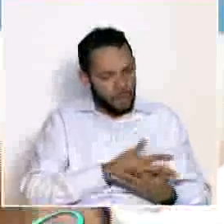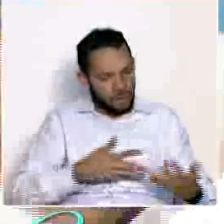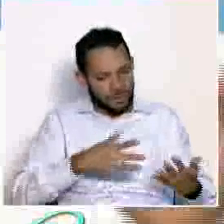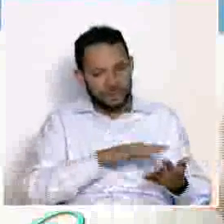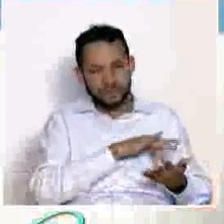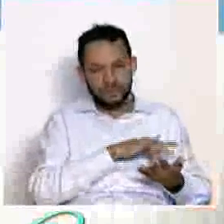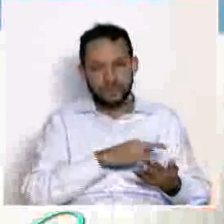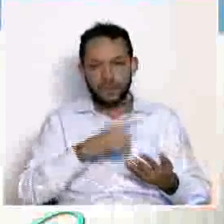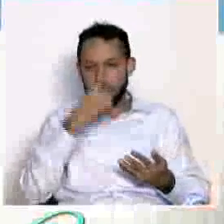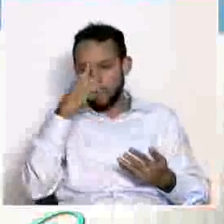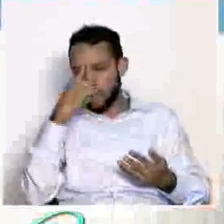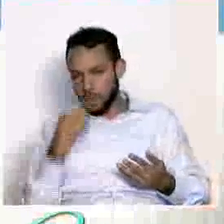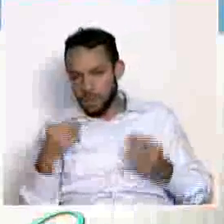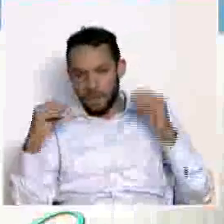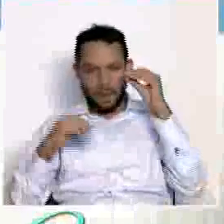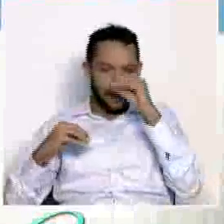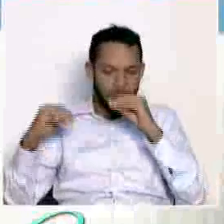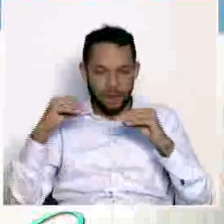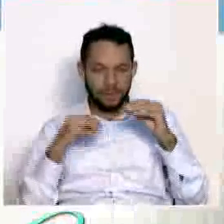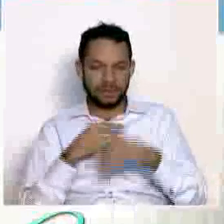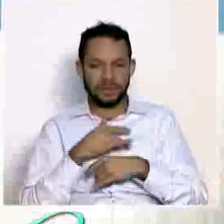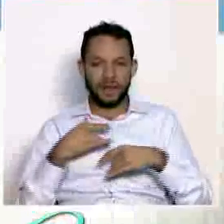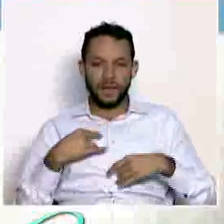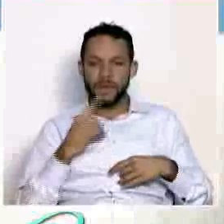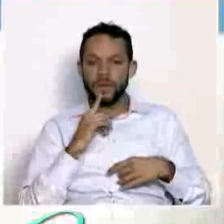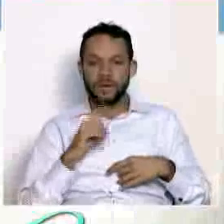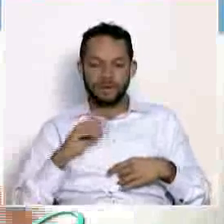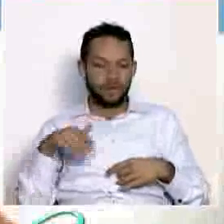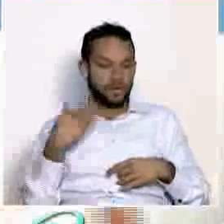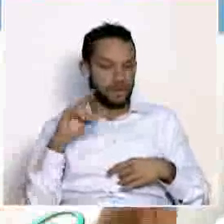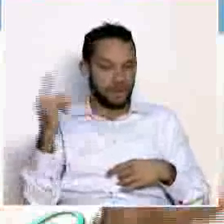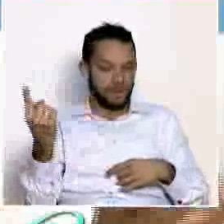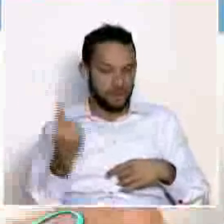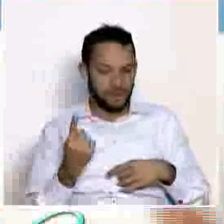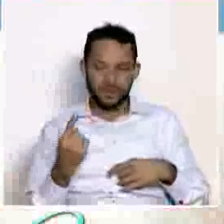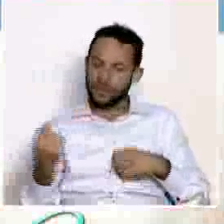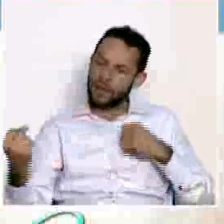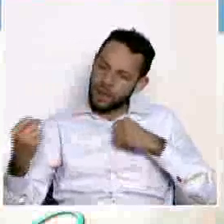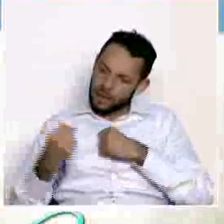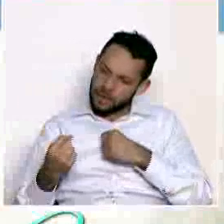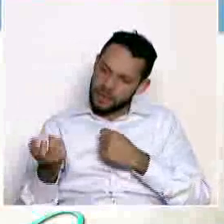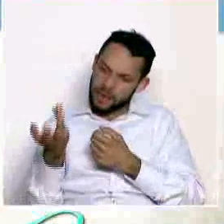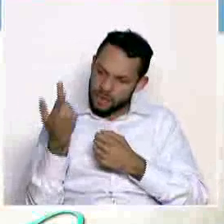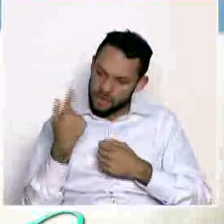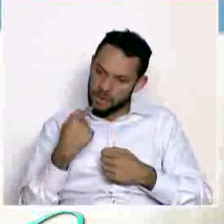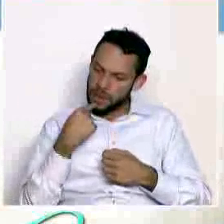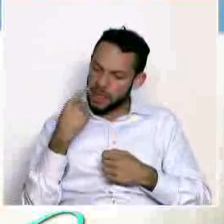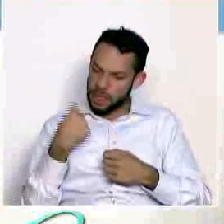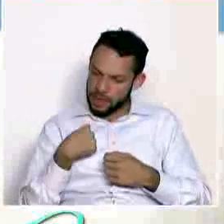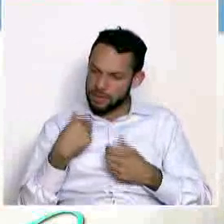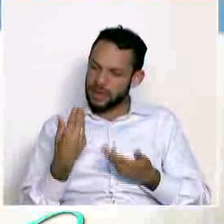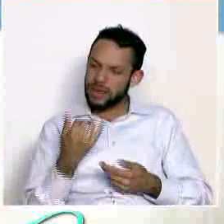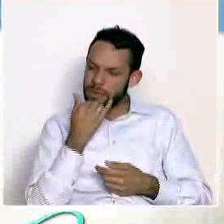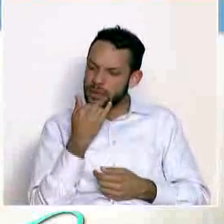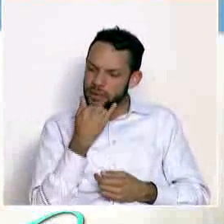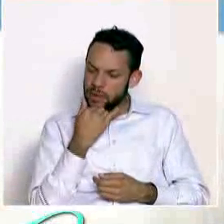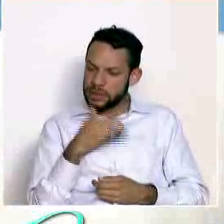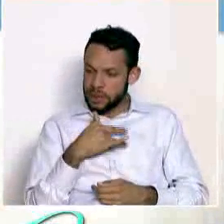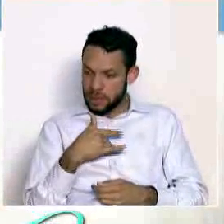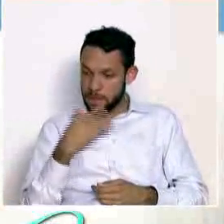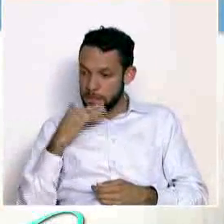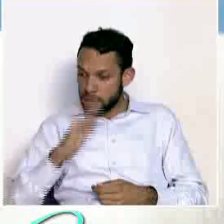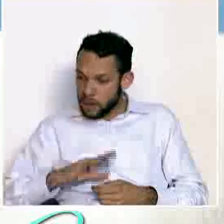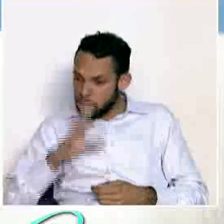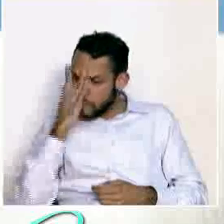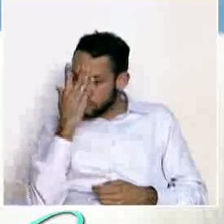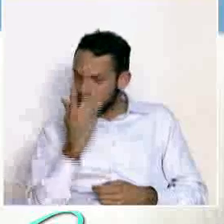brujos, yerbateros, y la señora no mejoraba. Hasta que un día yo la abrazaba y le decía, cuénteme la verdad, ¿qué es lo que le pasa?